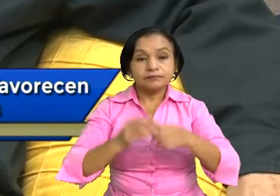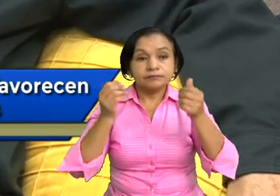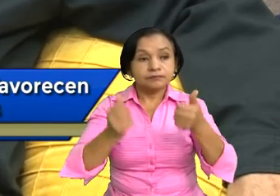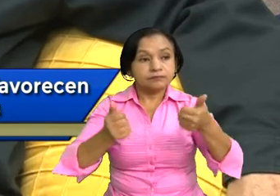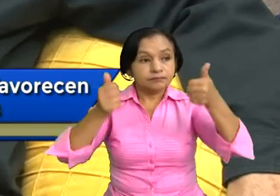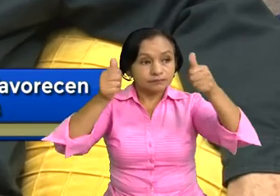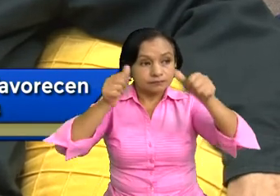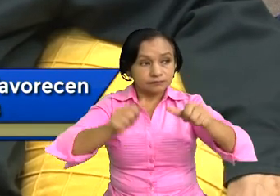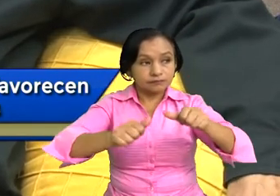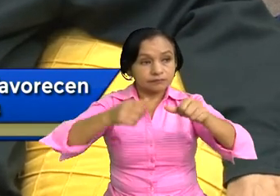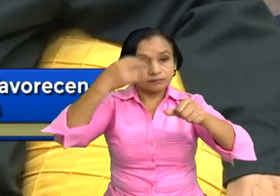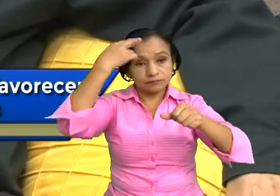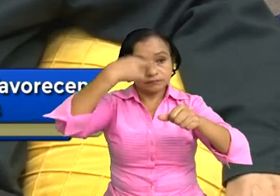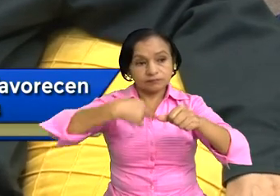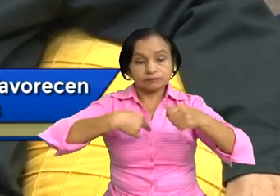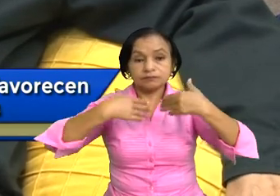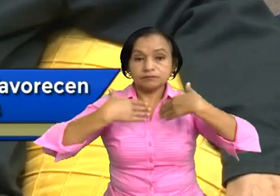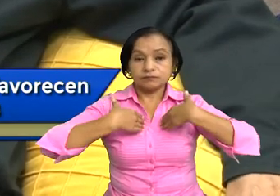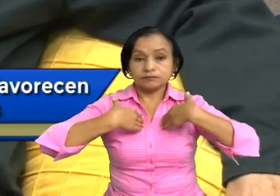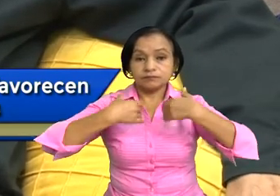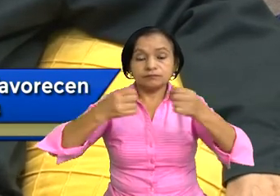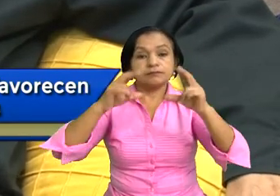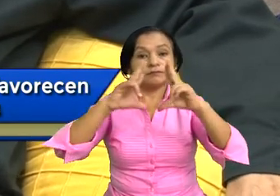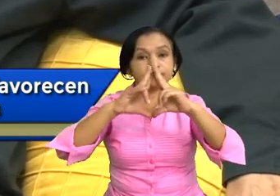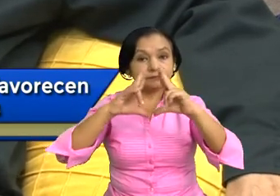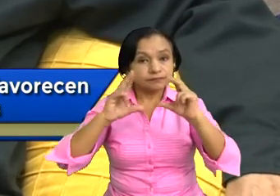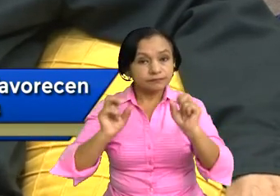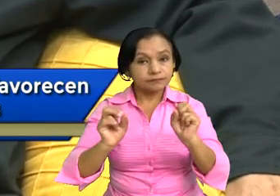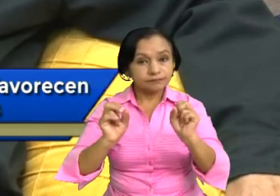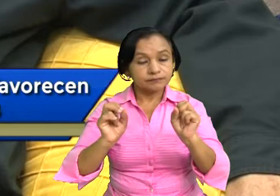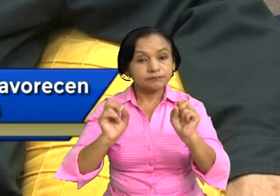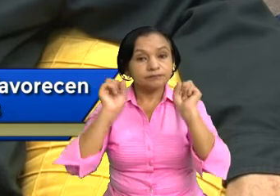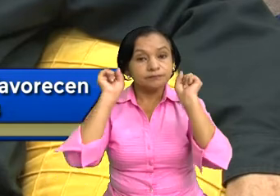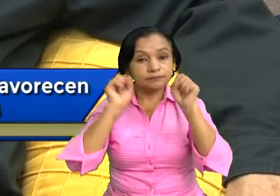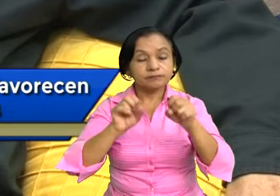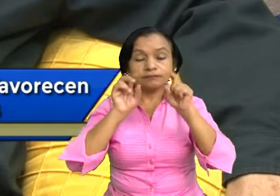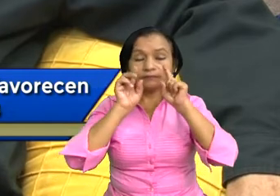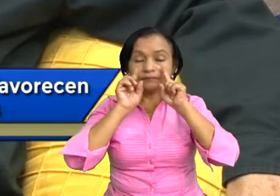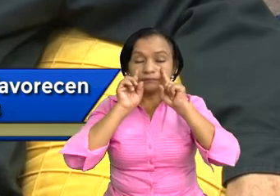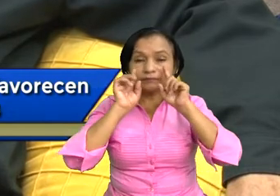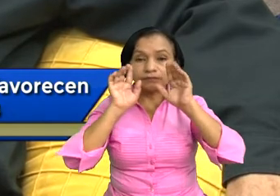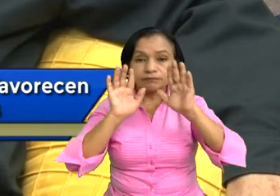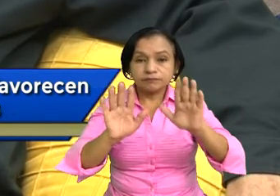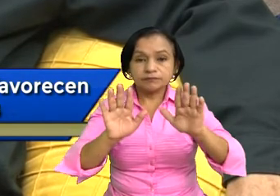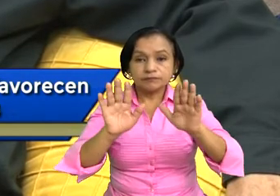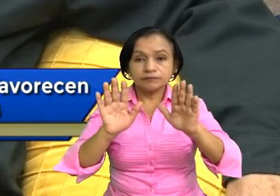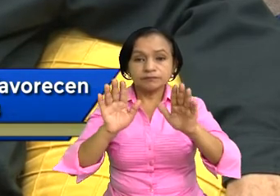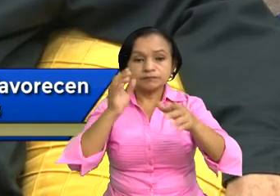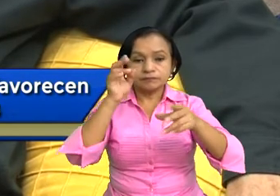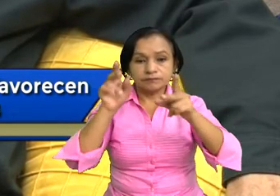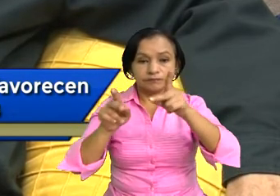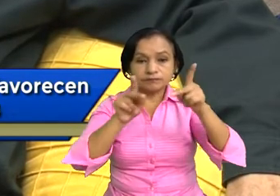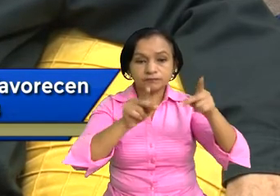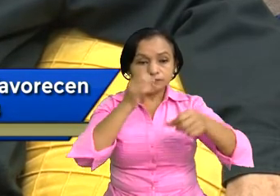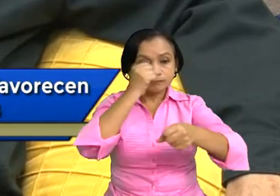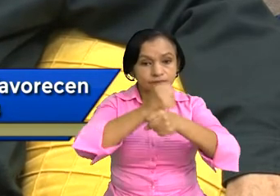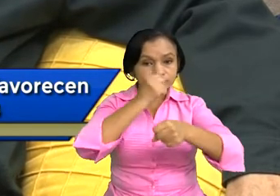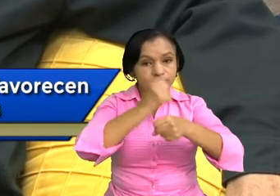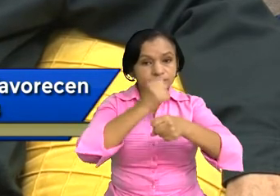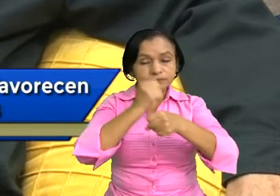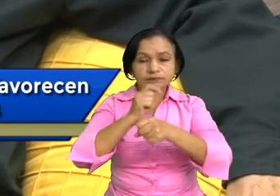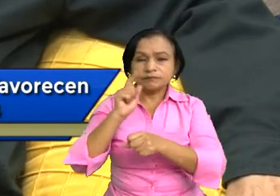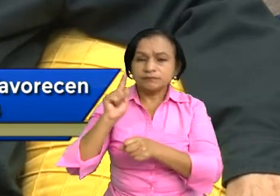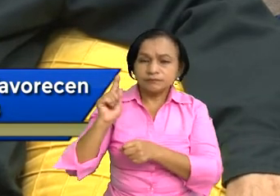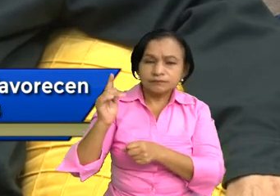establecidas por las autoridades de salud de nuestro país para proteger a los trabajadores, para proteger a todos